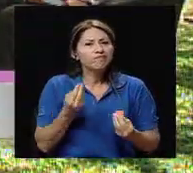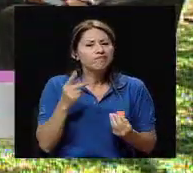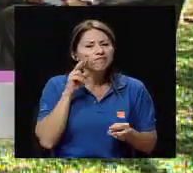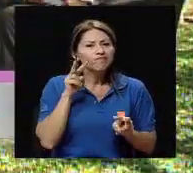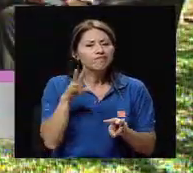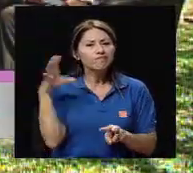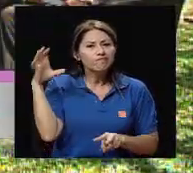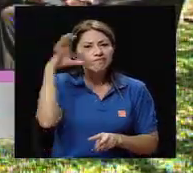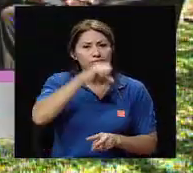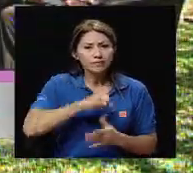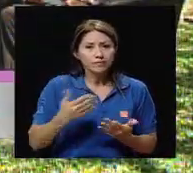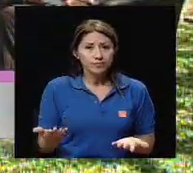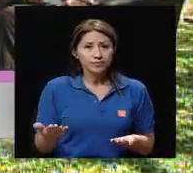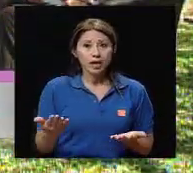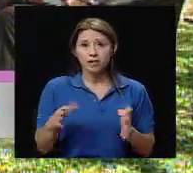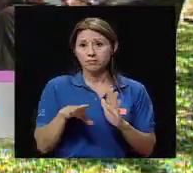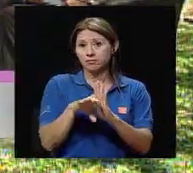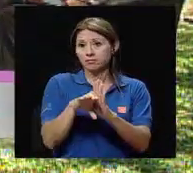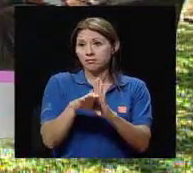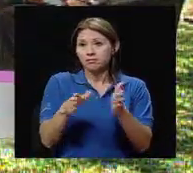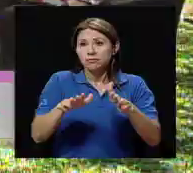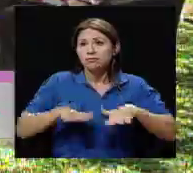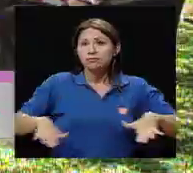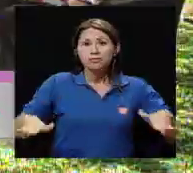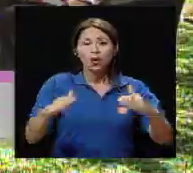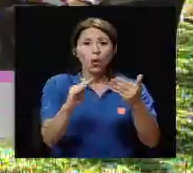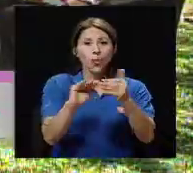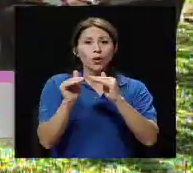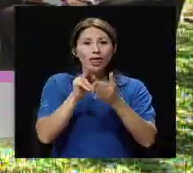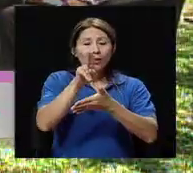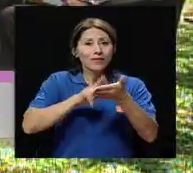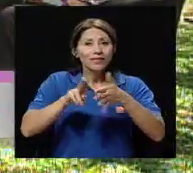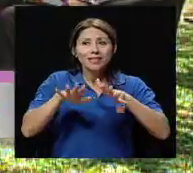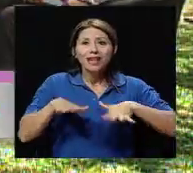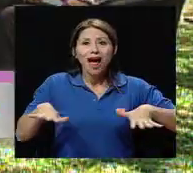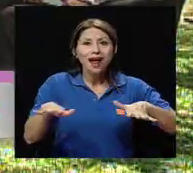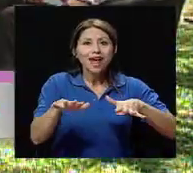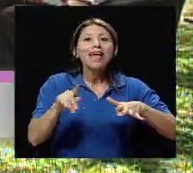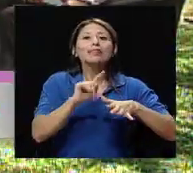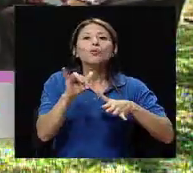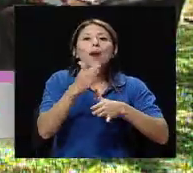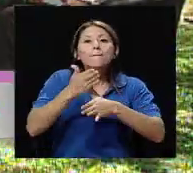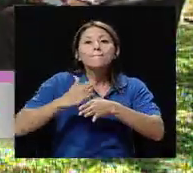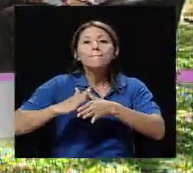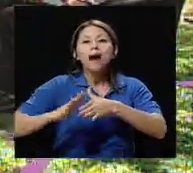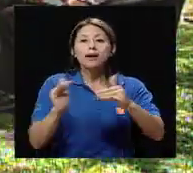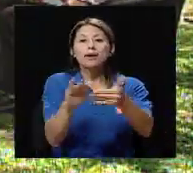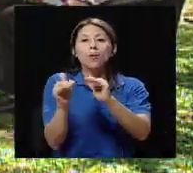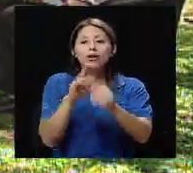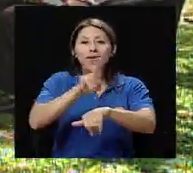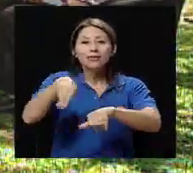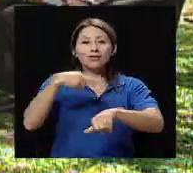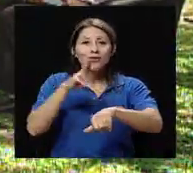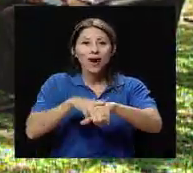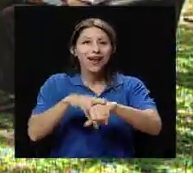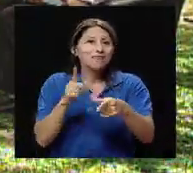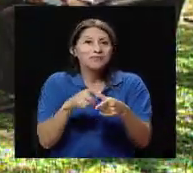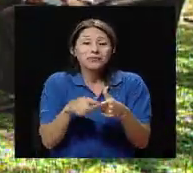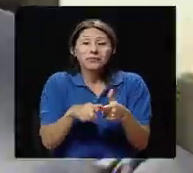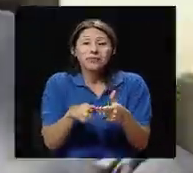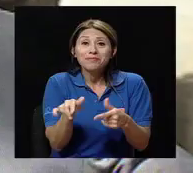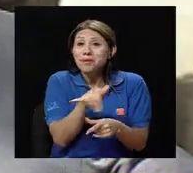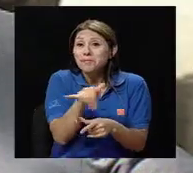que la comunidad universitaria es parte de la comunidad nacional, y entonces las mismas costumbres y los